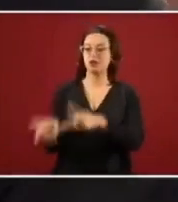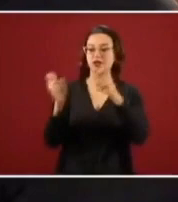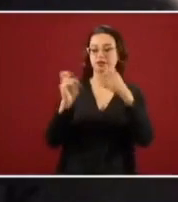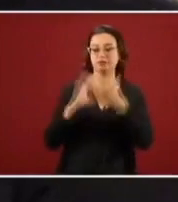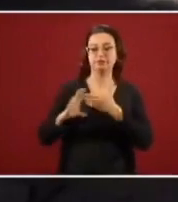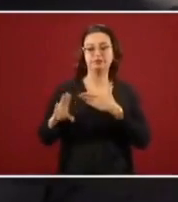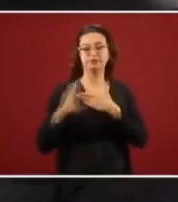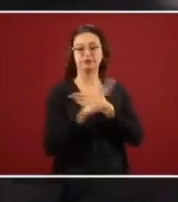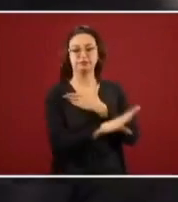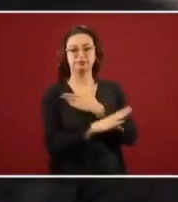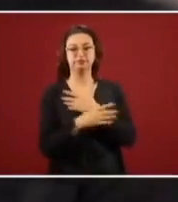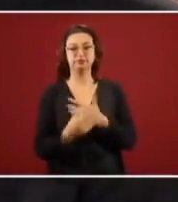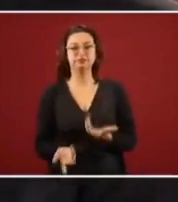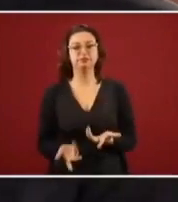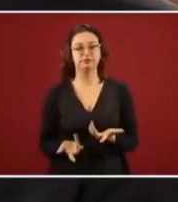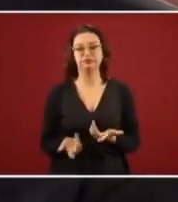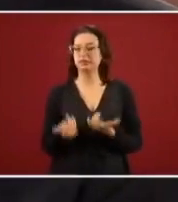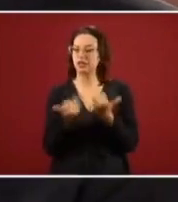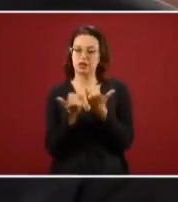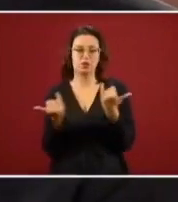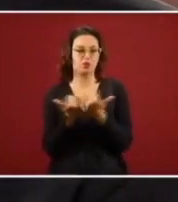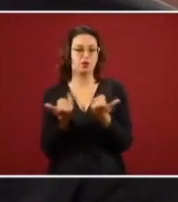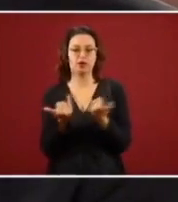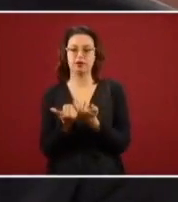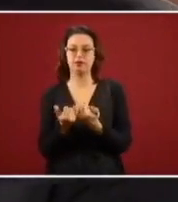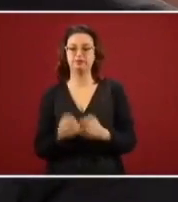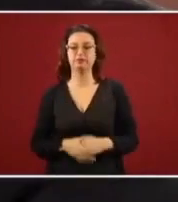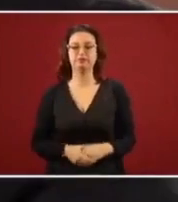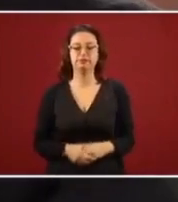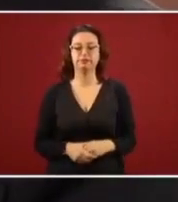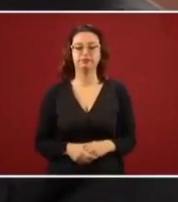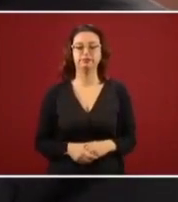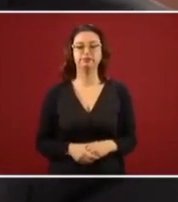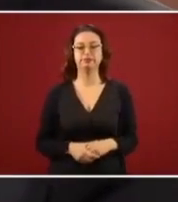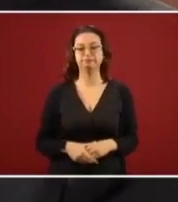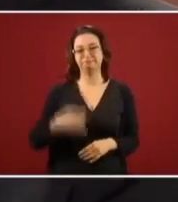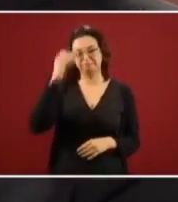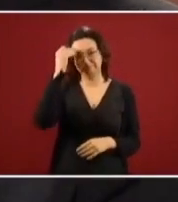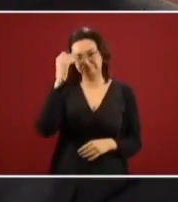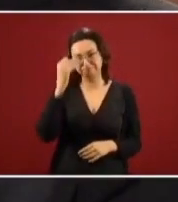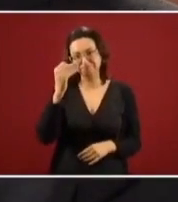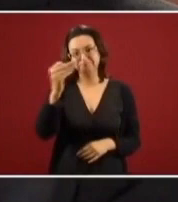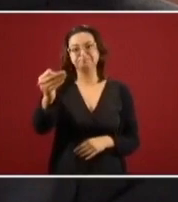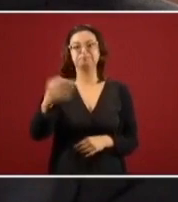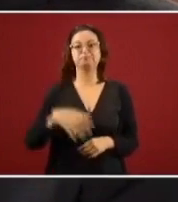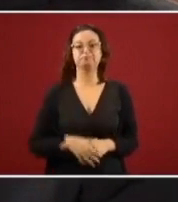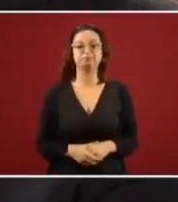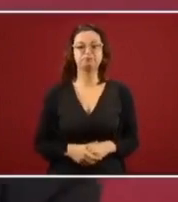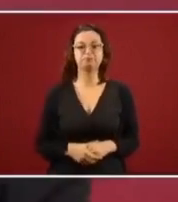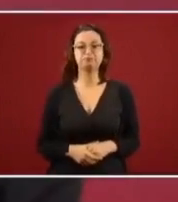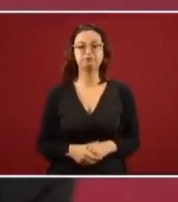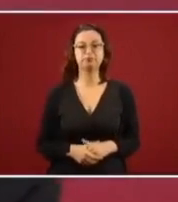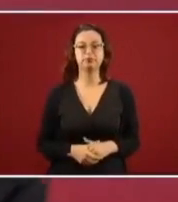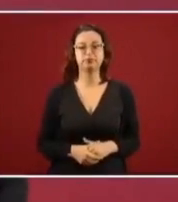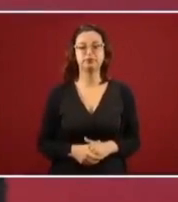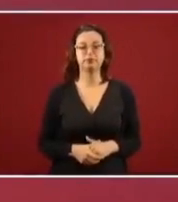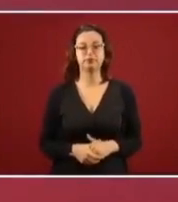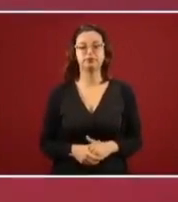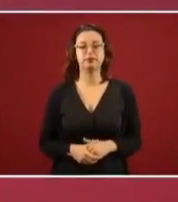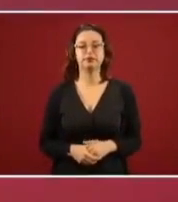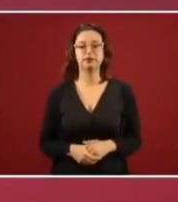se pretende formar a los médicos especialistas que necesita el sector salud en mexico de lo que dijo el presidente